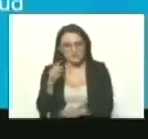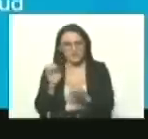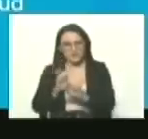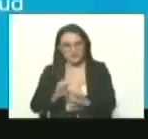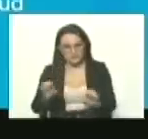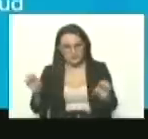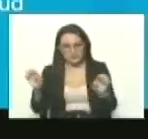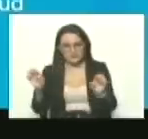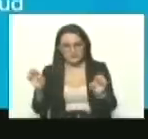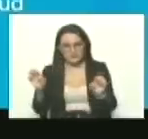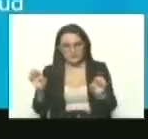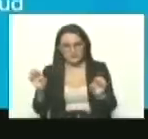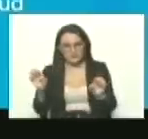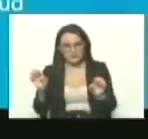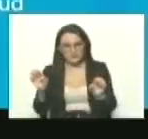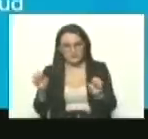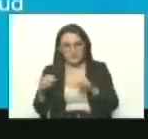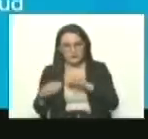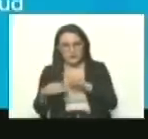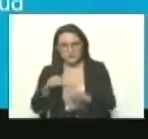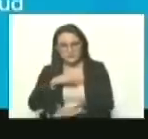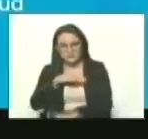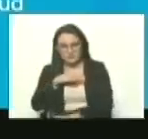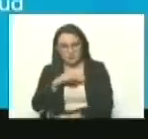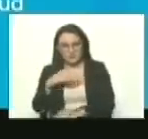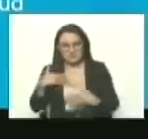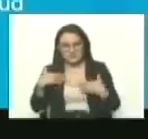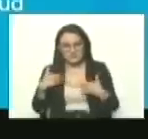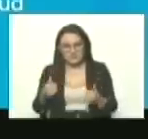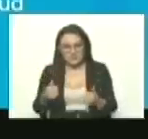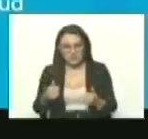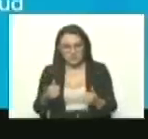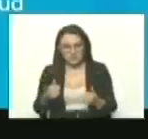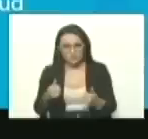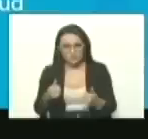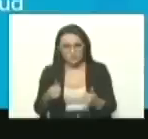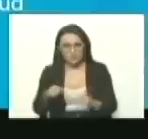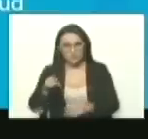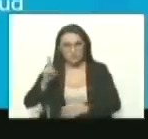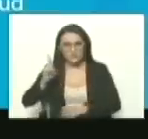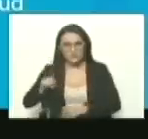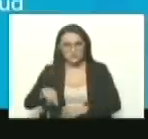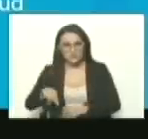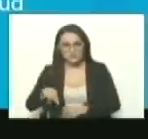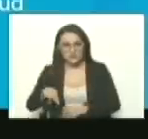educativas, base de misiones, salud, tenemos infraestructura también.